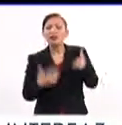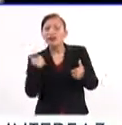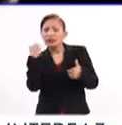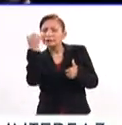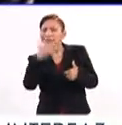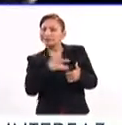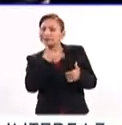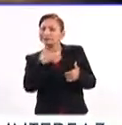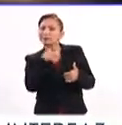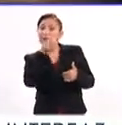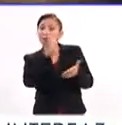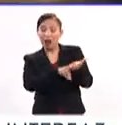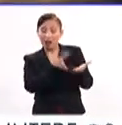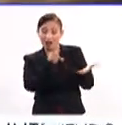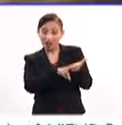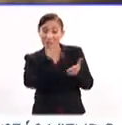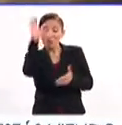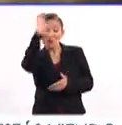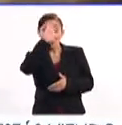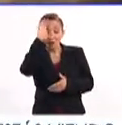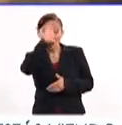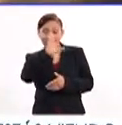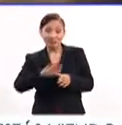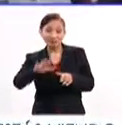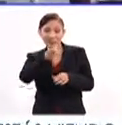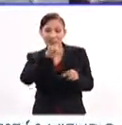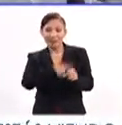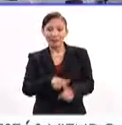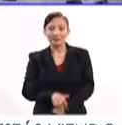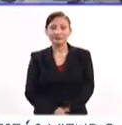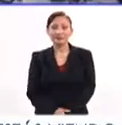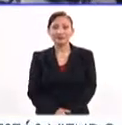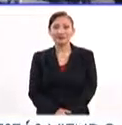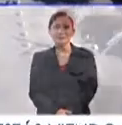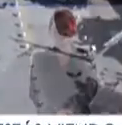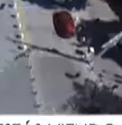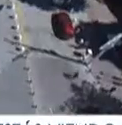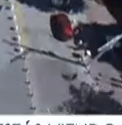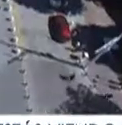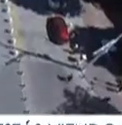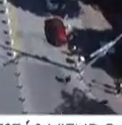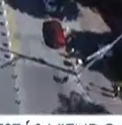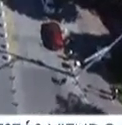crear conciencia del gran valor cultural y social.